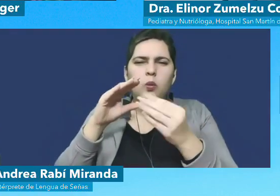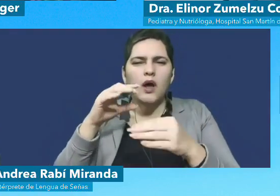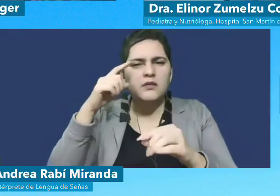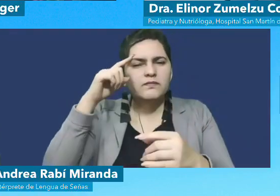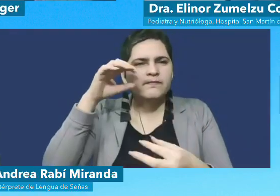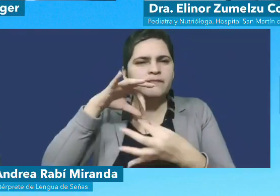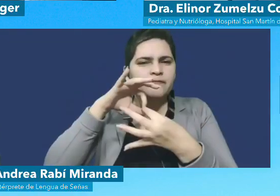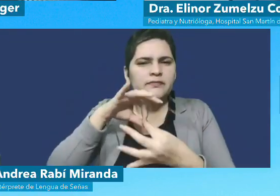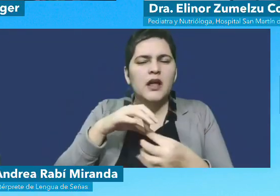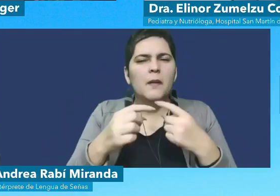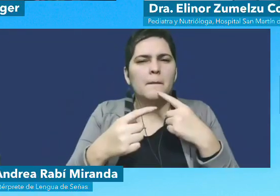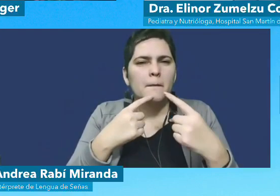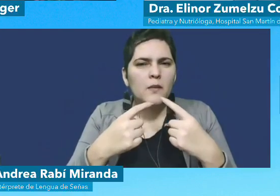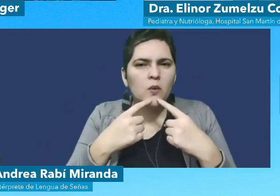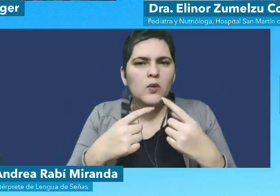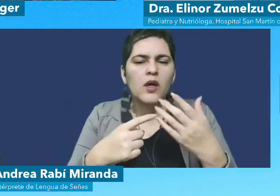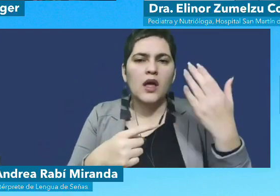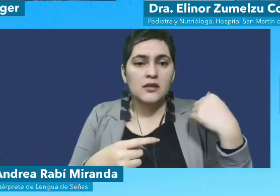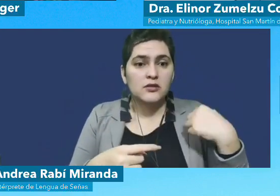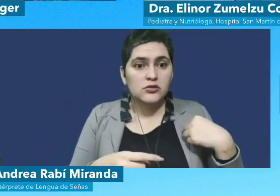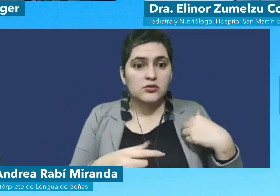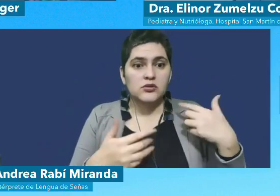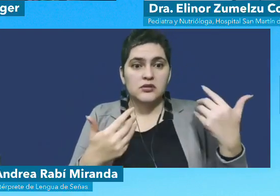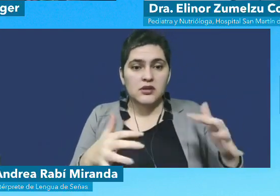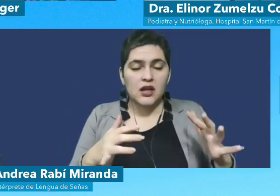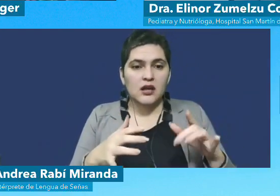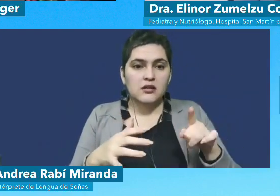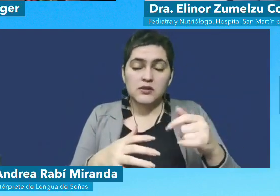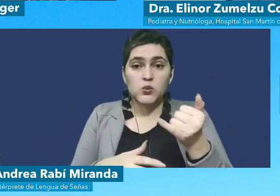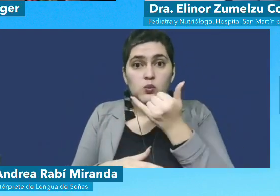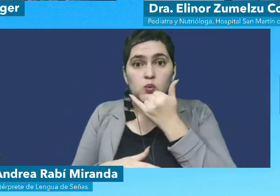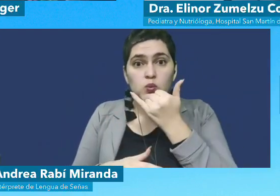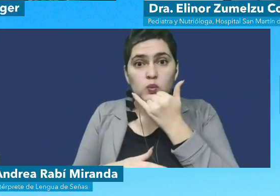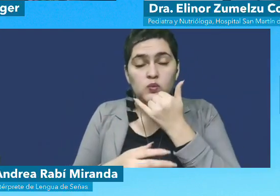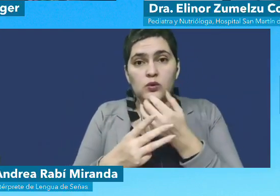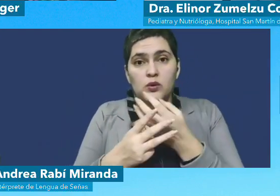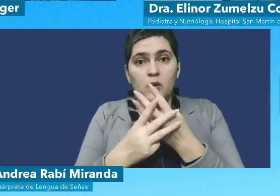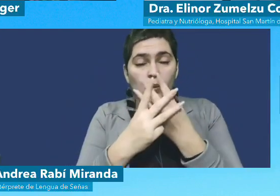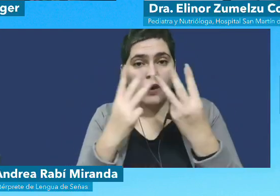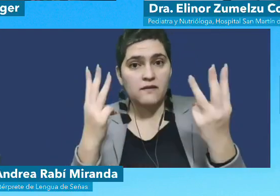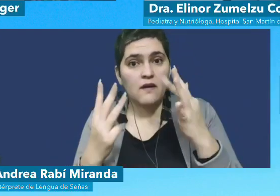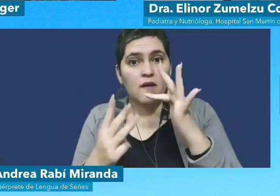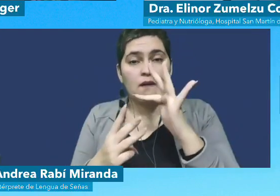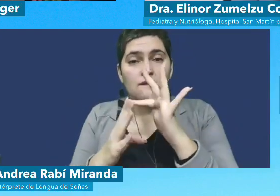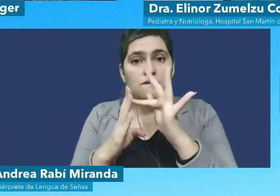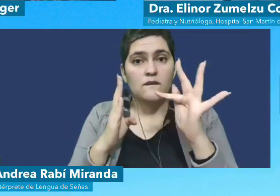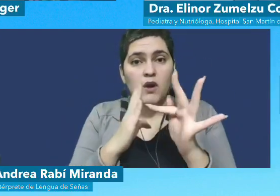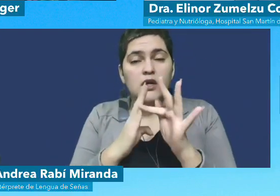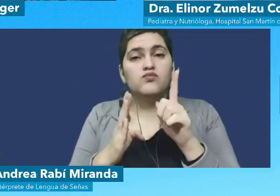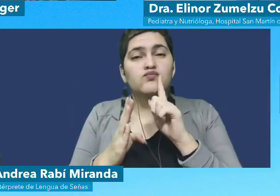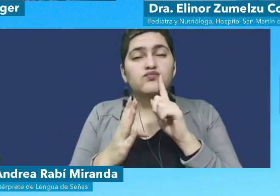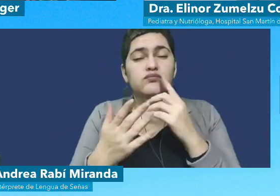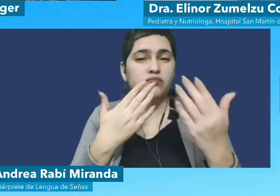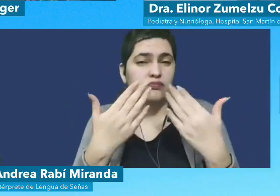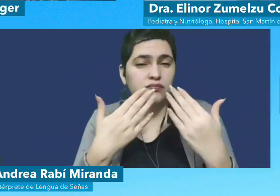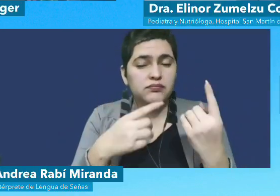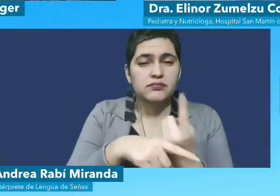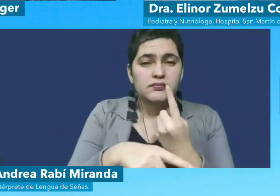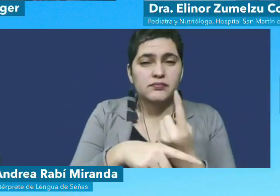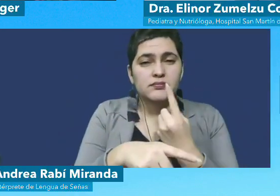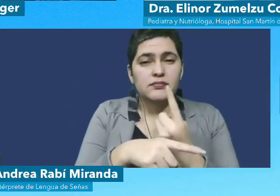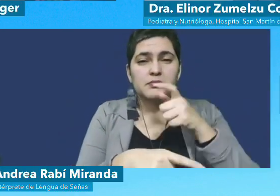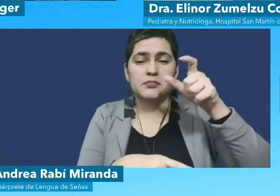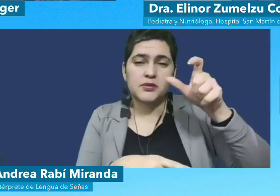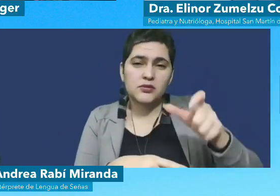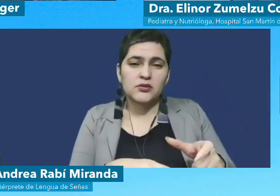que tuve el privilegio de hacer, está disponible en la página web de Fundación FUN, vamos a compartir el link. Y él